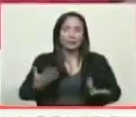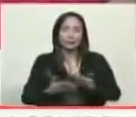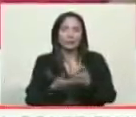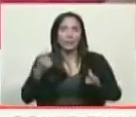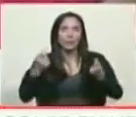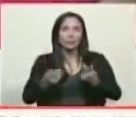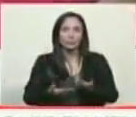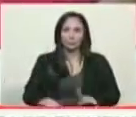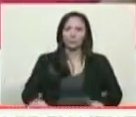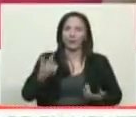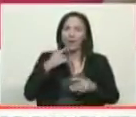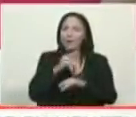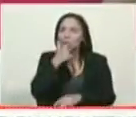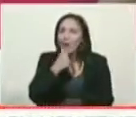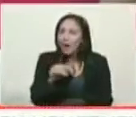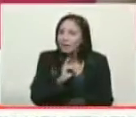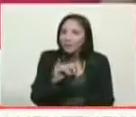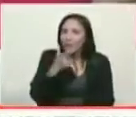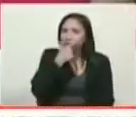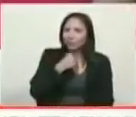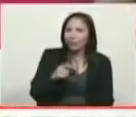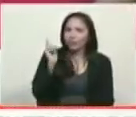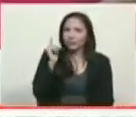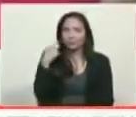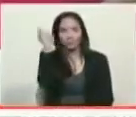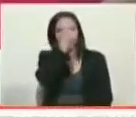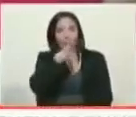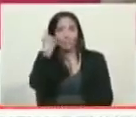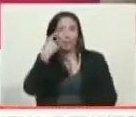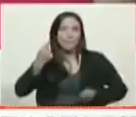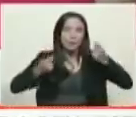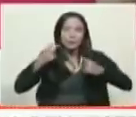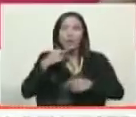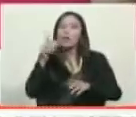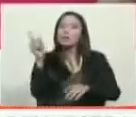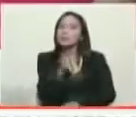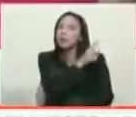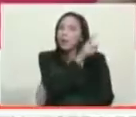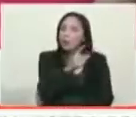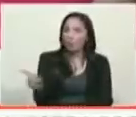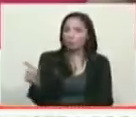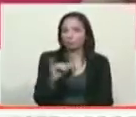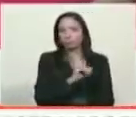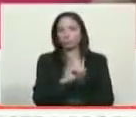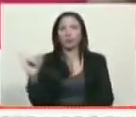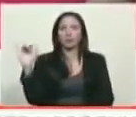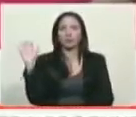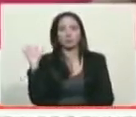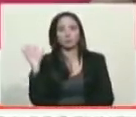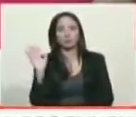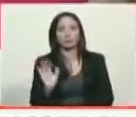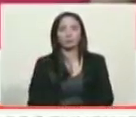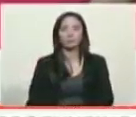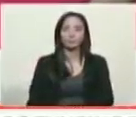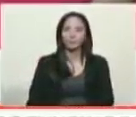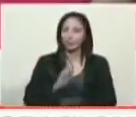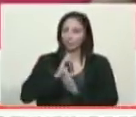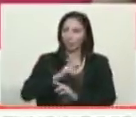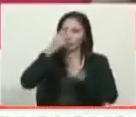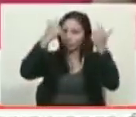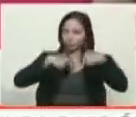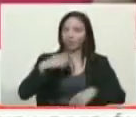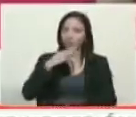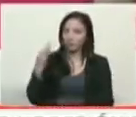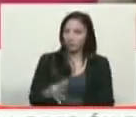Cuando es tan fácil, ¿vale? Usted mira la cara a la gente y le dice, ¿sí o no? Con la verdad, ni